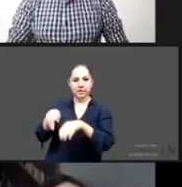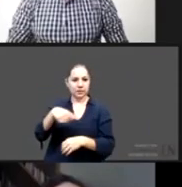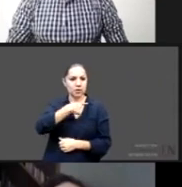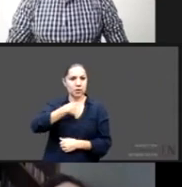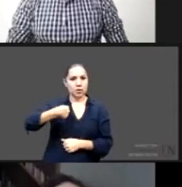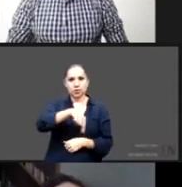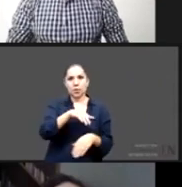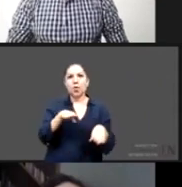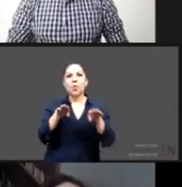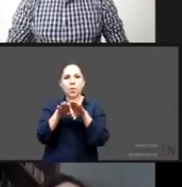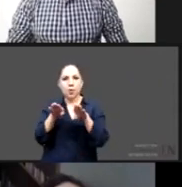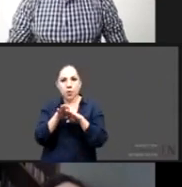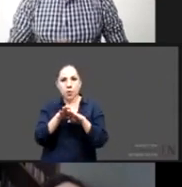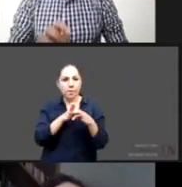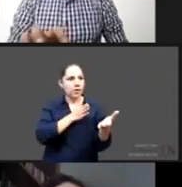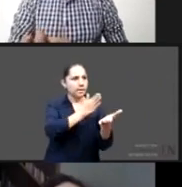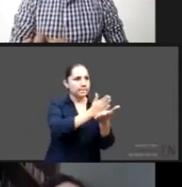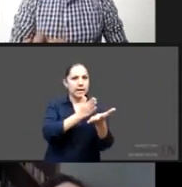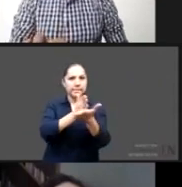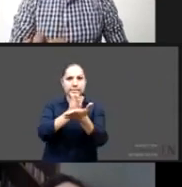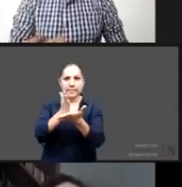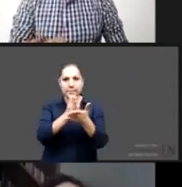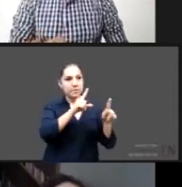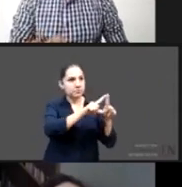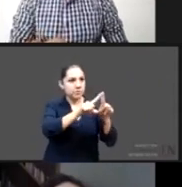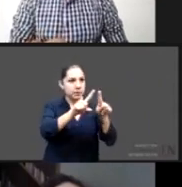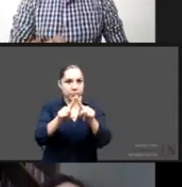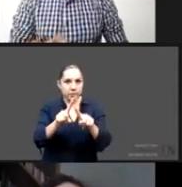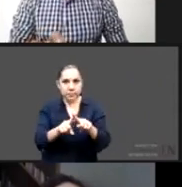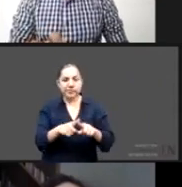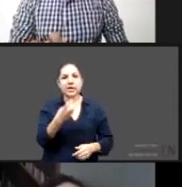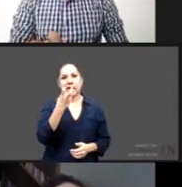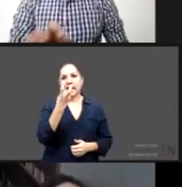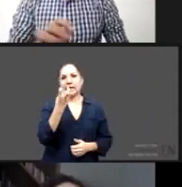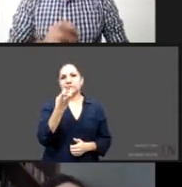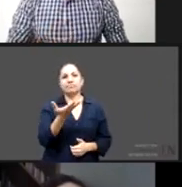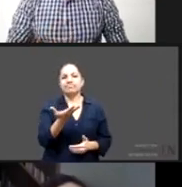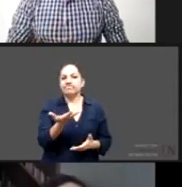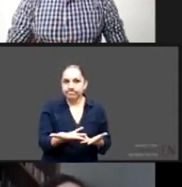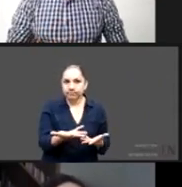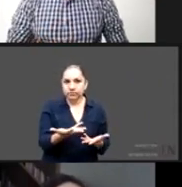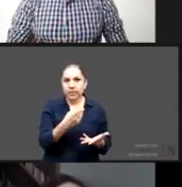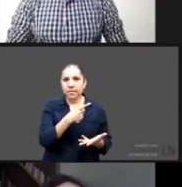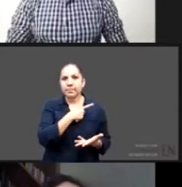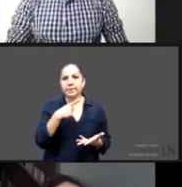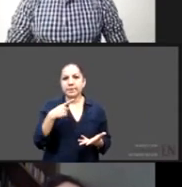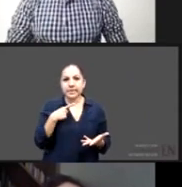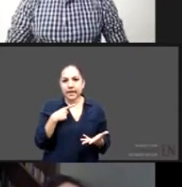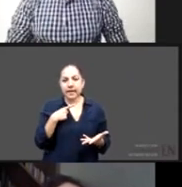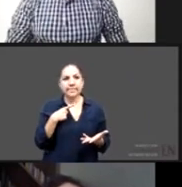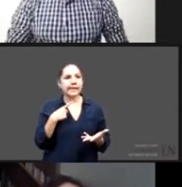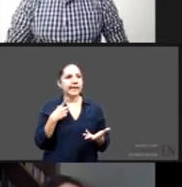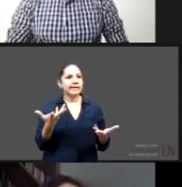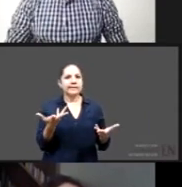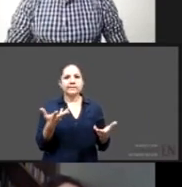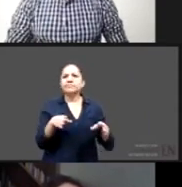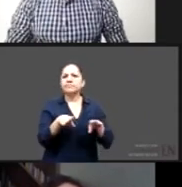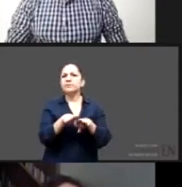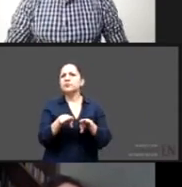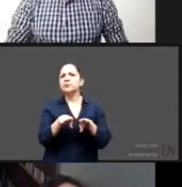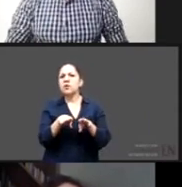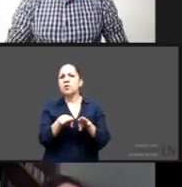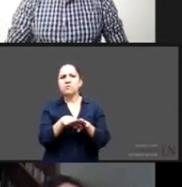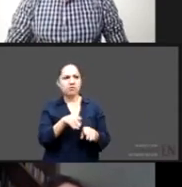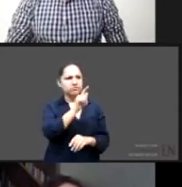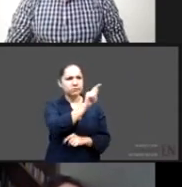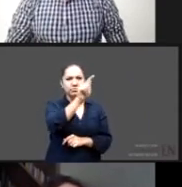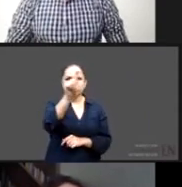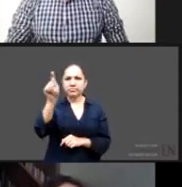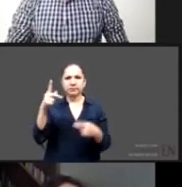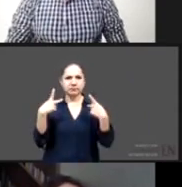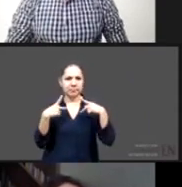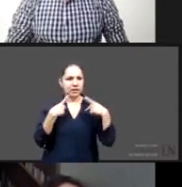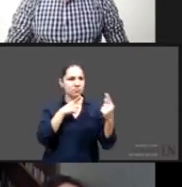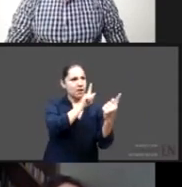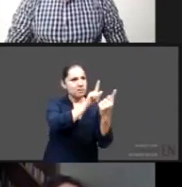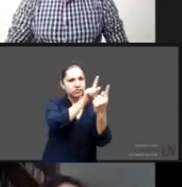los